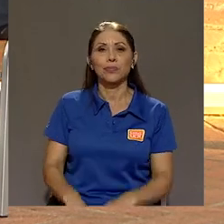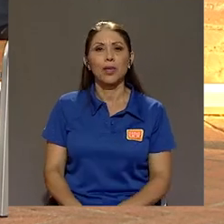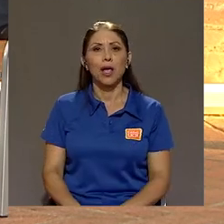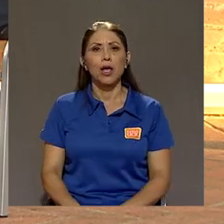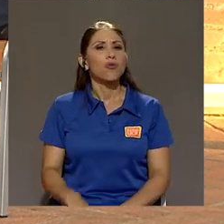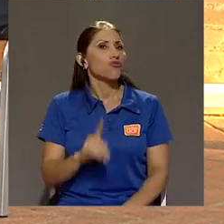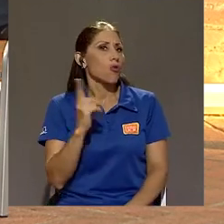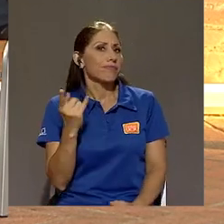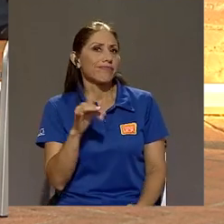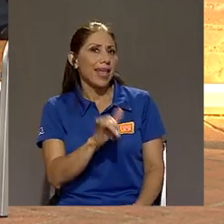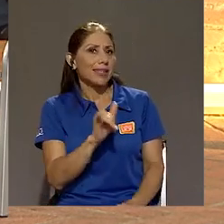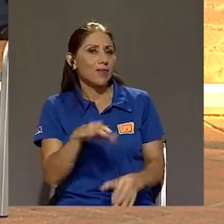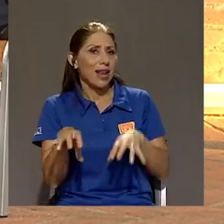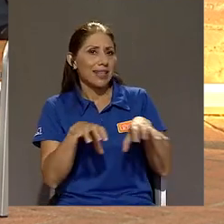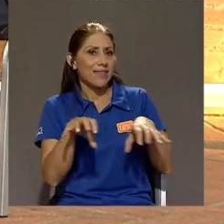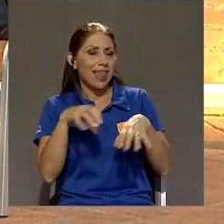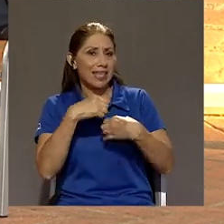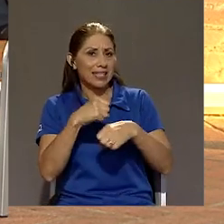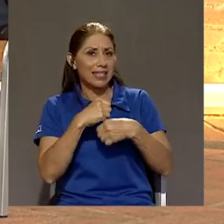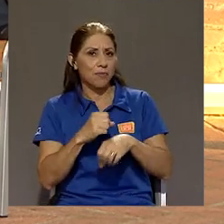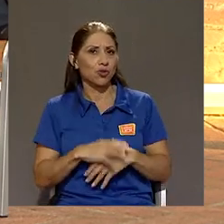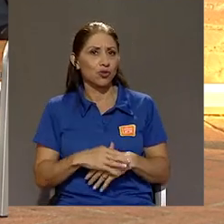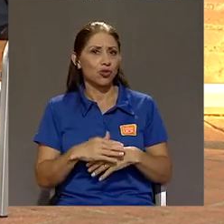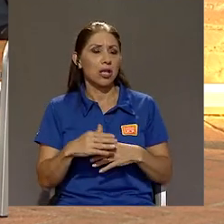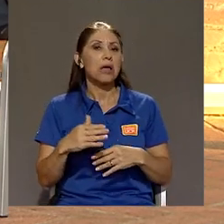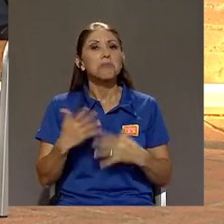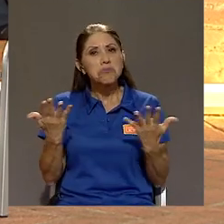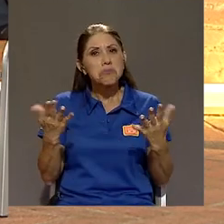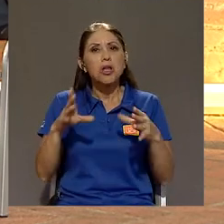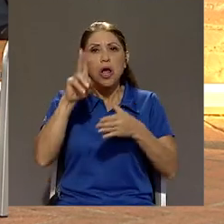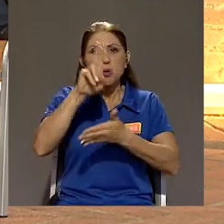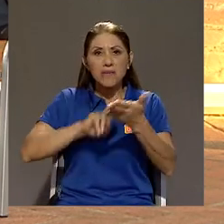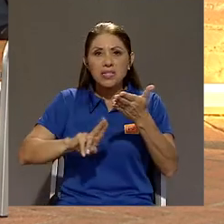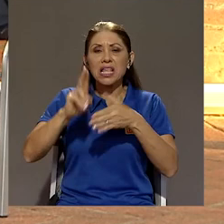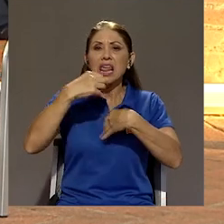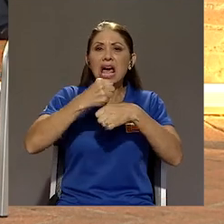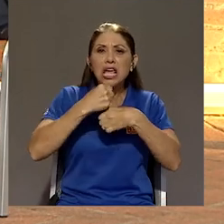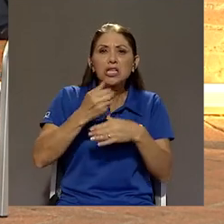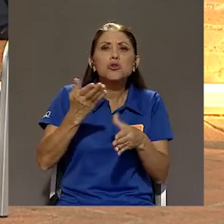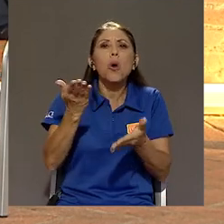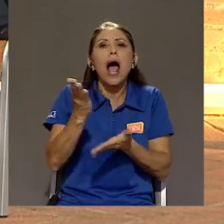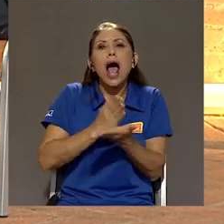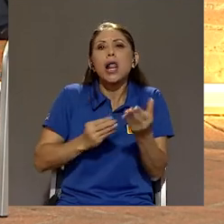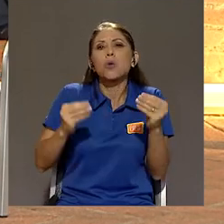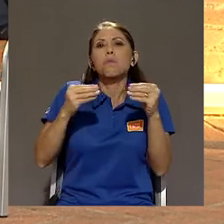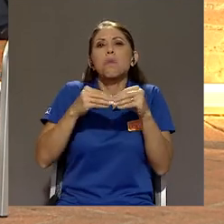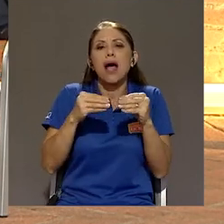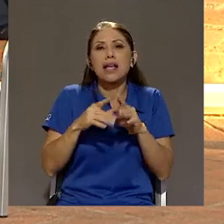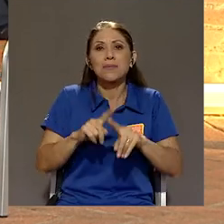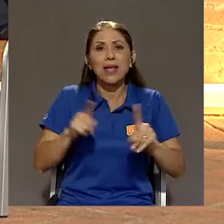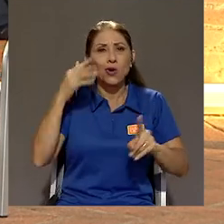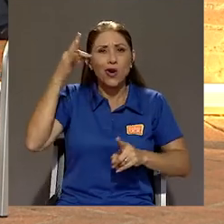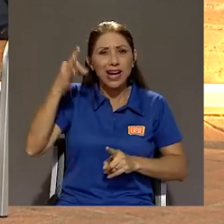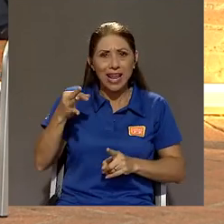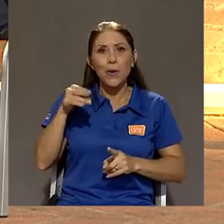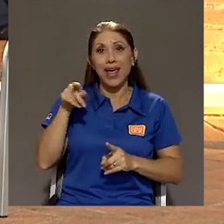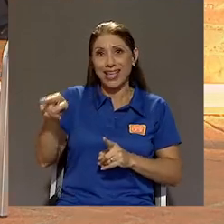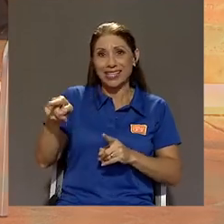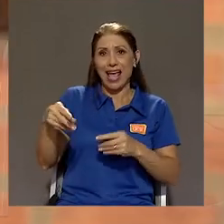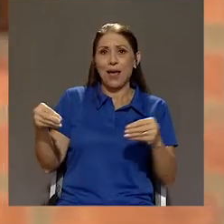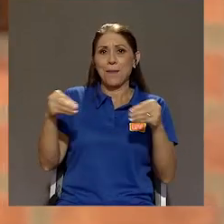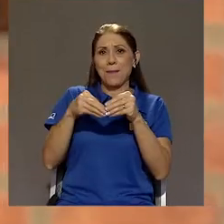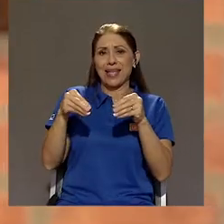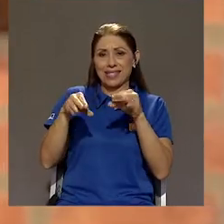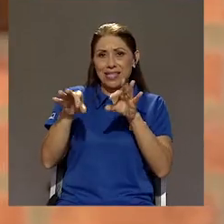esas dos notas. No, era nada más, esa fue la actividad que hicimos. Después la universidad ha hecho alguna otra pequeña cosa, pero creo que esa fue la